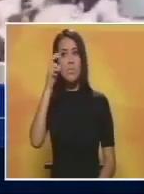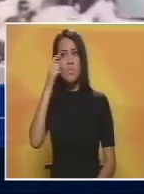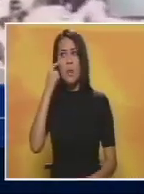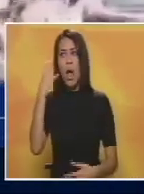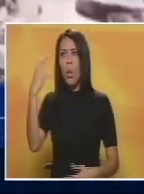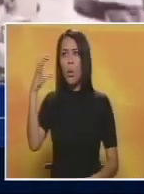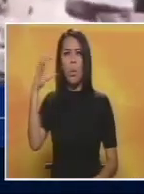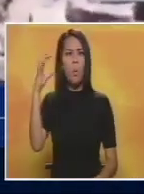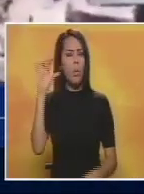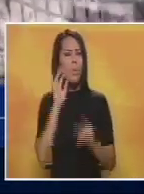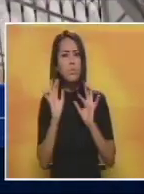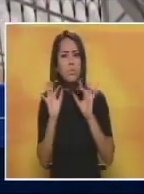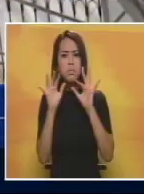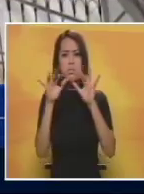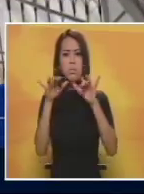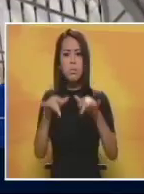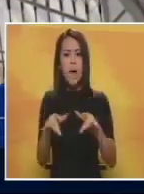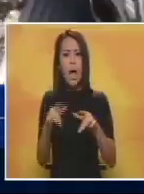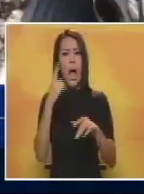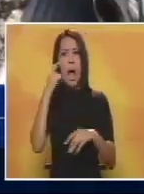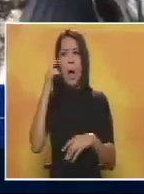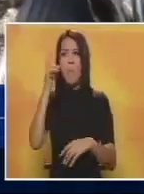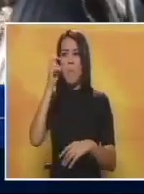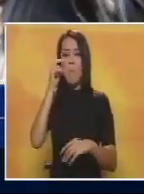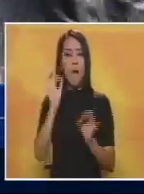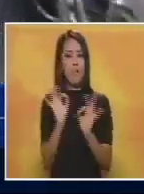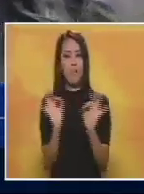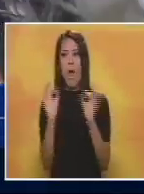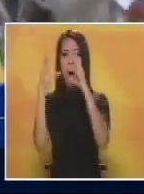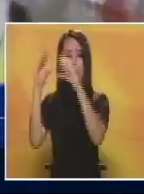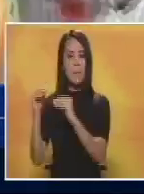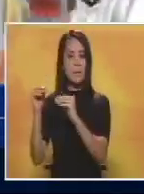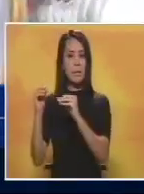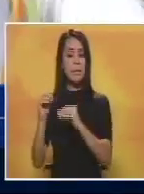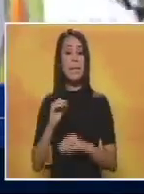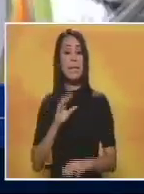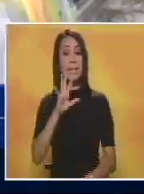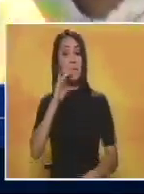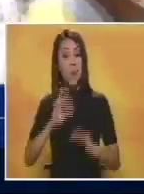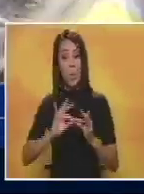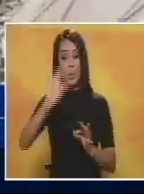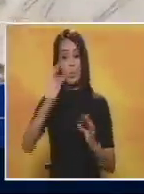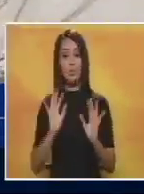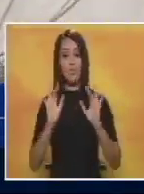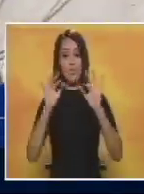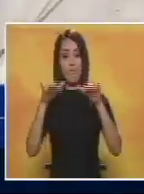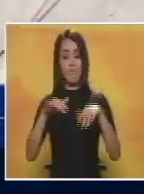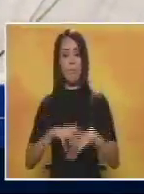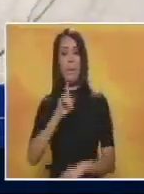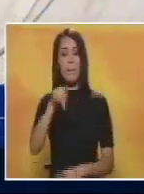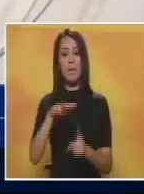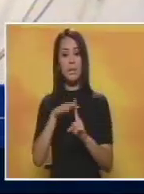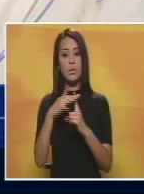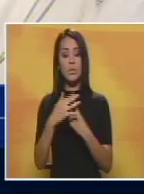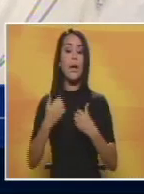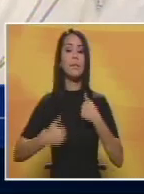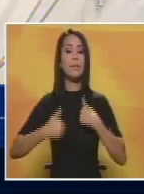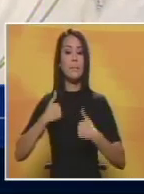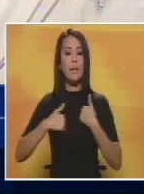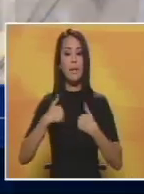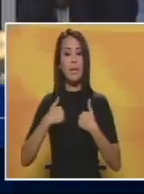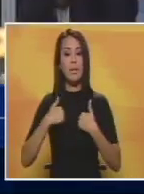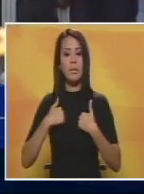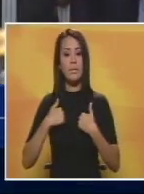olas gigantes, que según testigos alcanzaron los 5 metros de altura. Además de la situación en Celebes, este miércoles